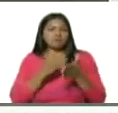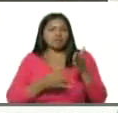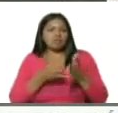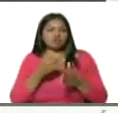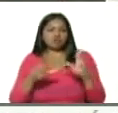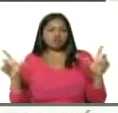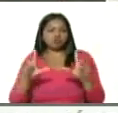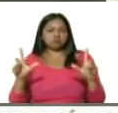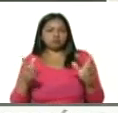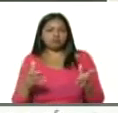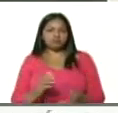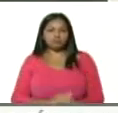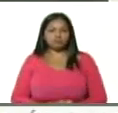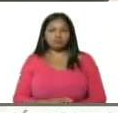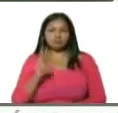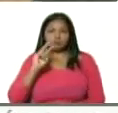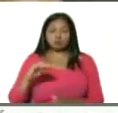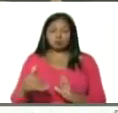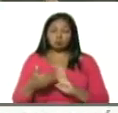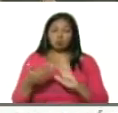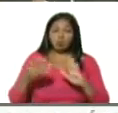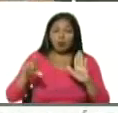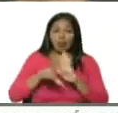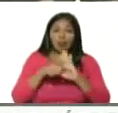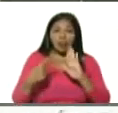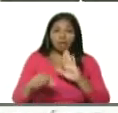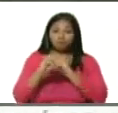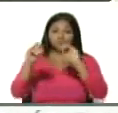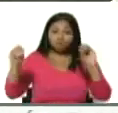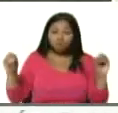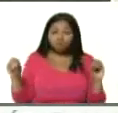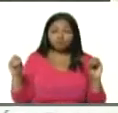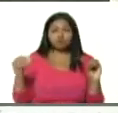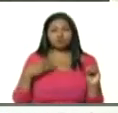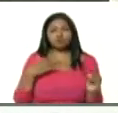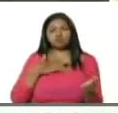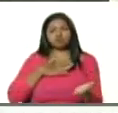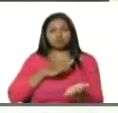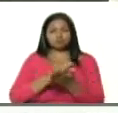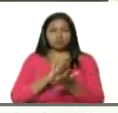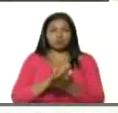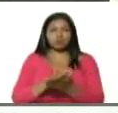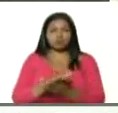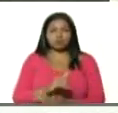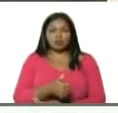alguna manera infringiendo la ley, y que este llamado amistoso